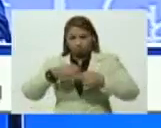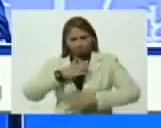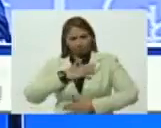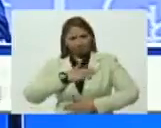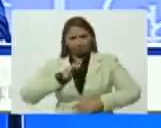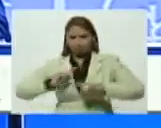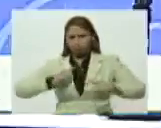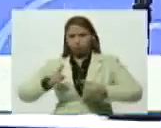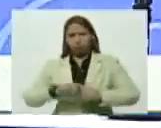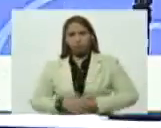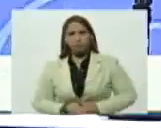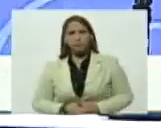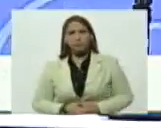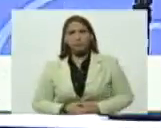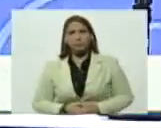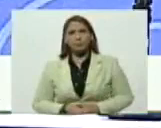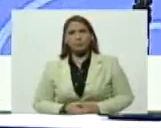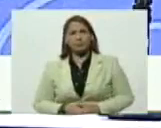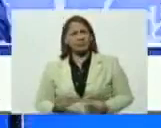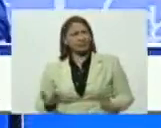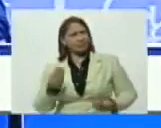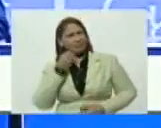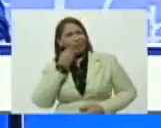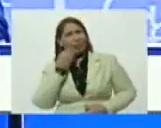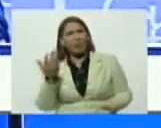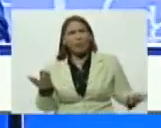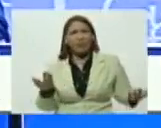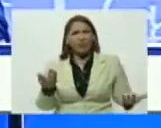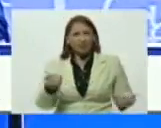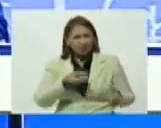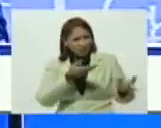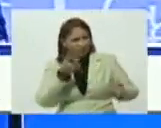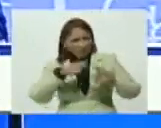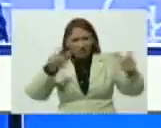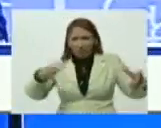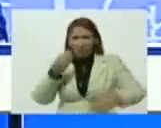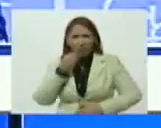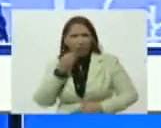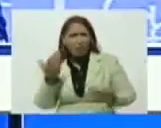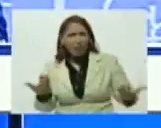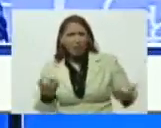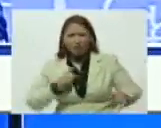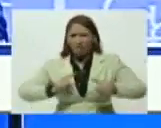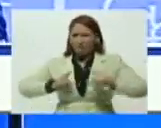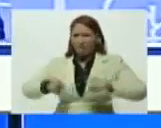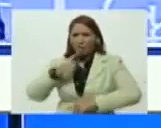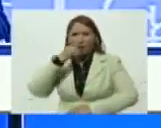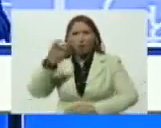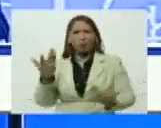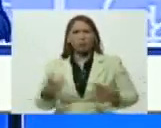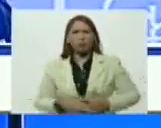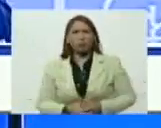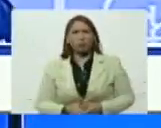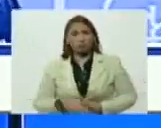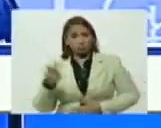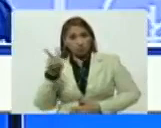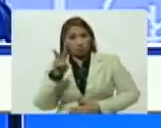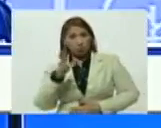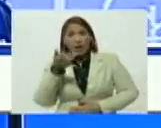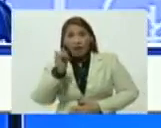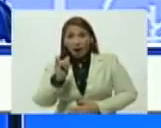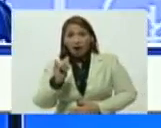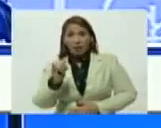régimen. No son ridículos, Ana. Esa gente no es ridículo. Que el régimen de Maduro. En Venezuela lo que hay